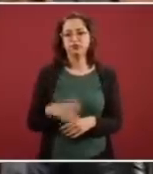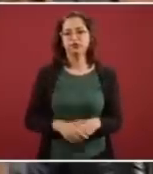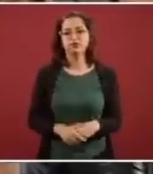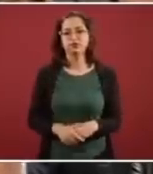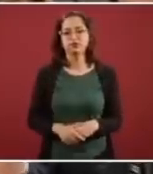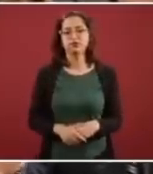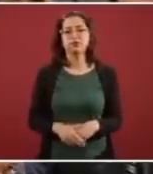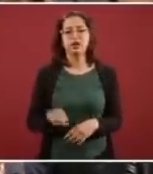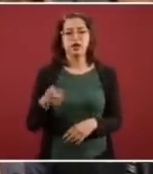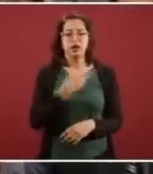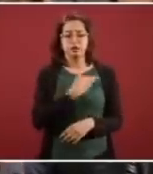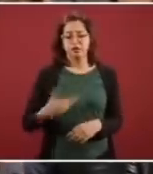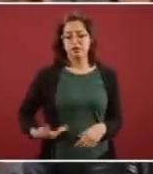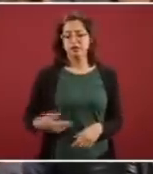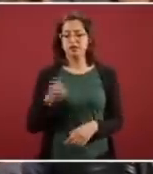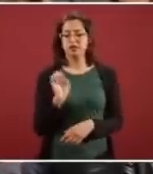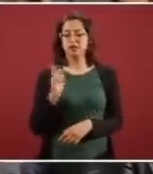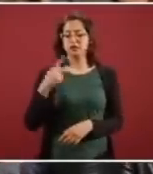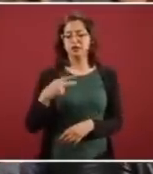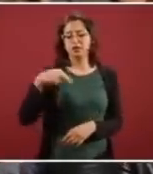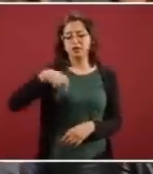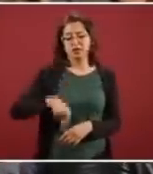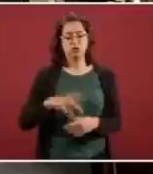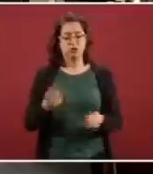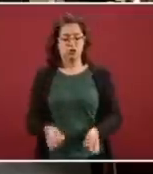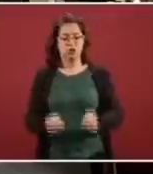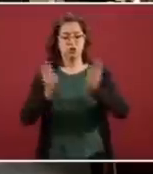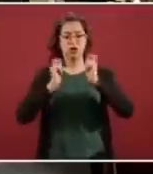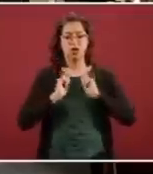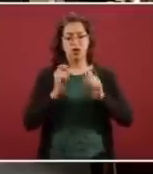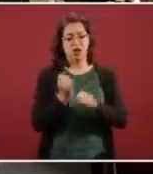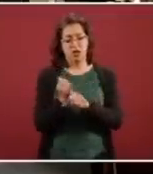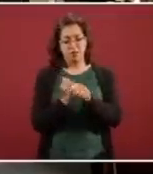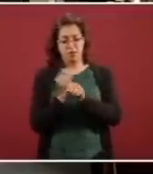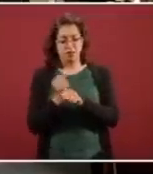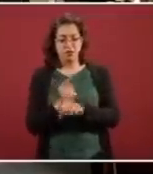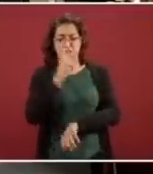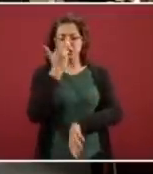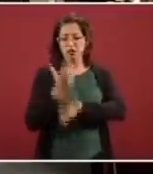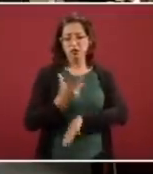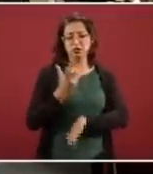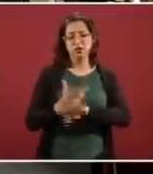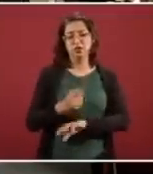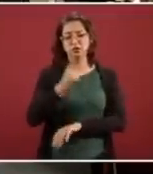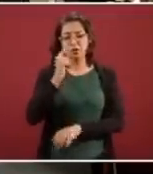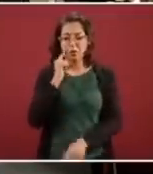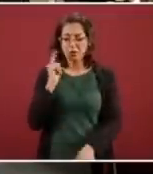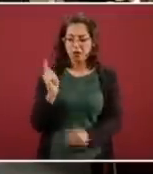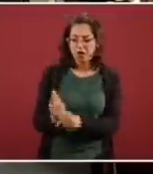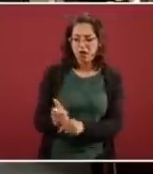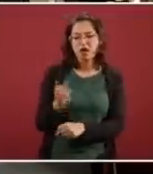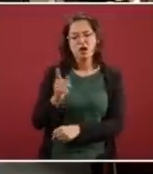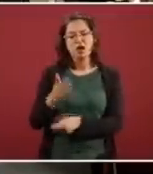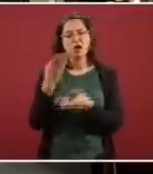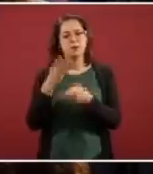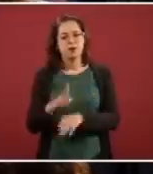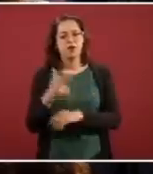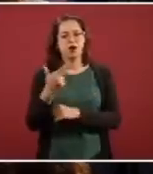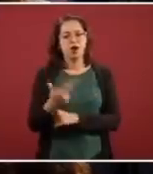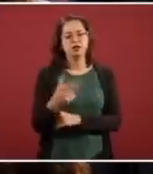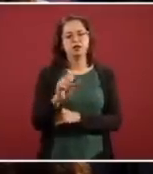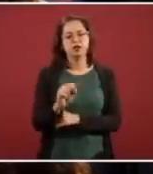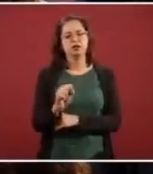presidencia Peña Nieto, una investigación del Departamento del Tesoro de Estados Unidos señaló que el banco